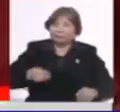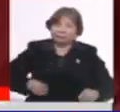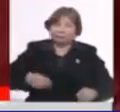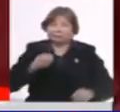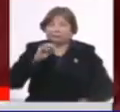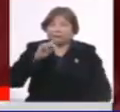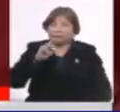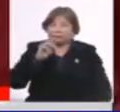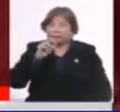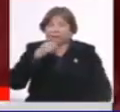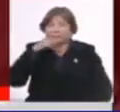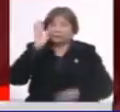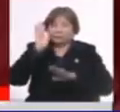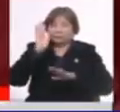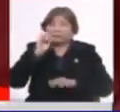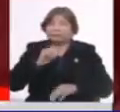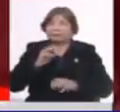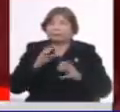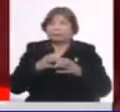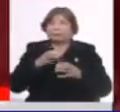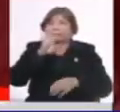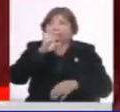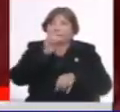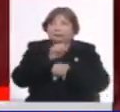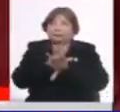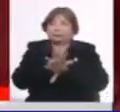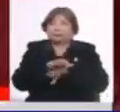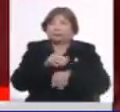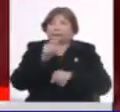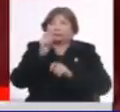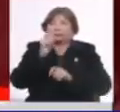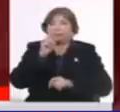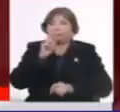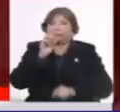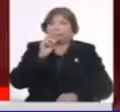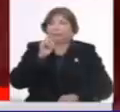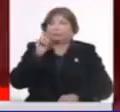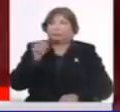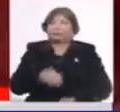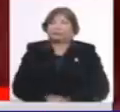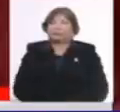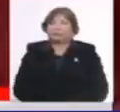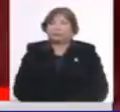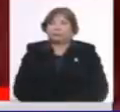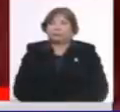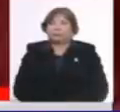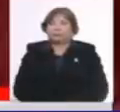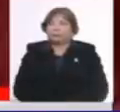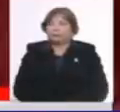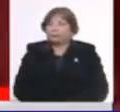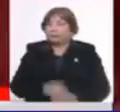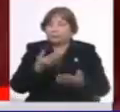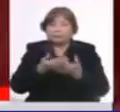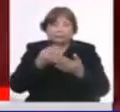González juramentó el cargo el 4 de julio del 2022.